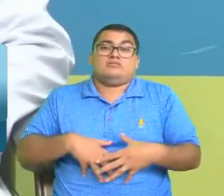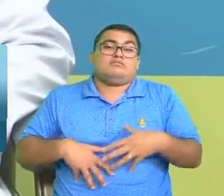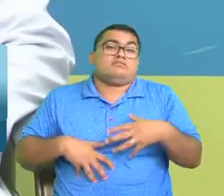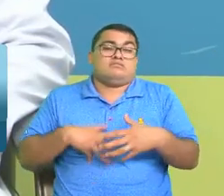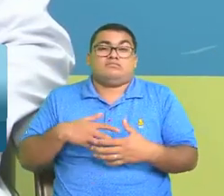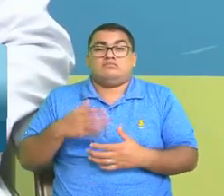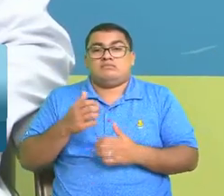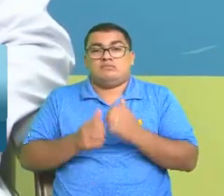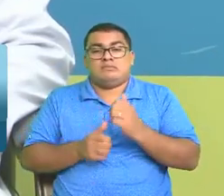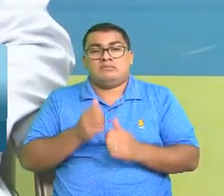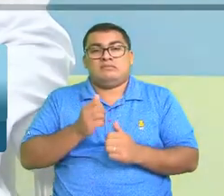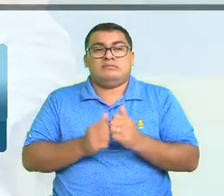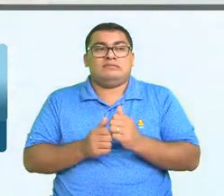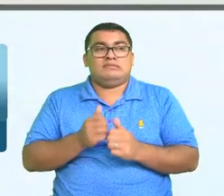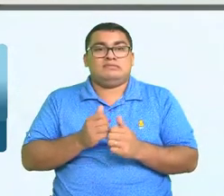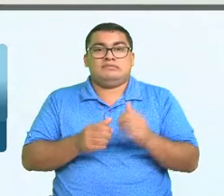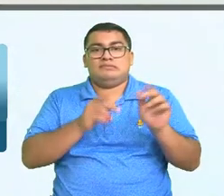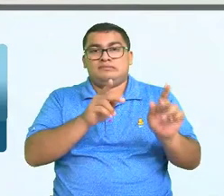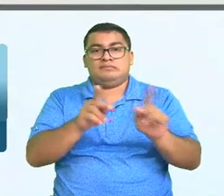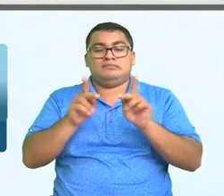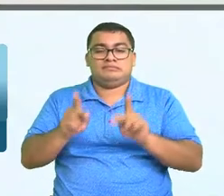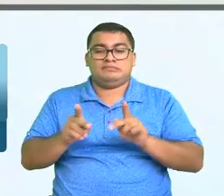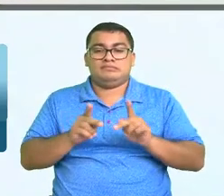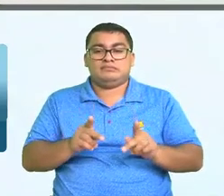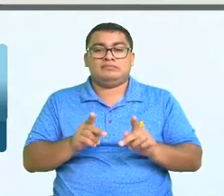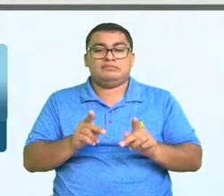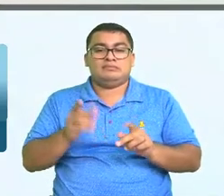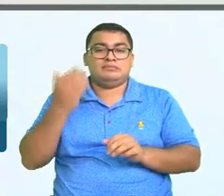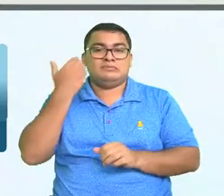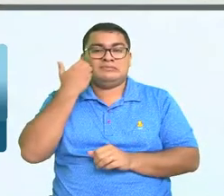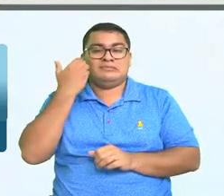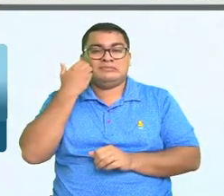son las enfermedades inflamatorias del intestino, las enfermedades de Crohn.